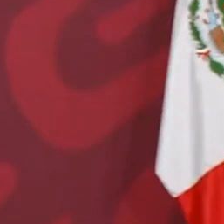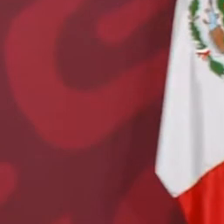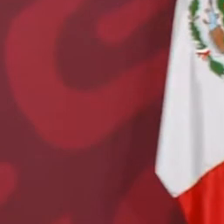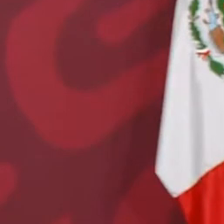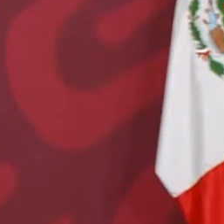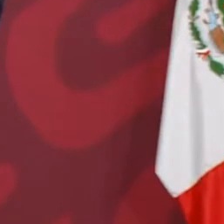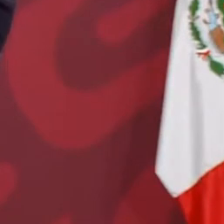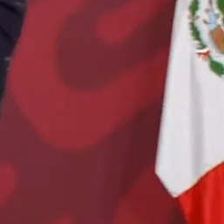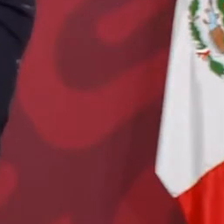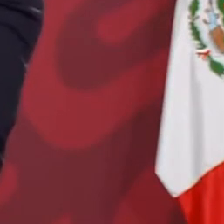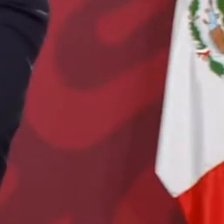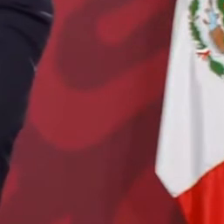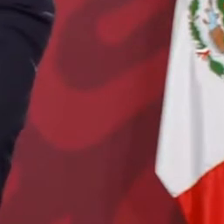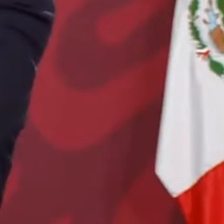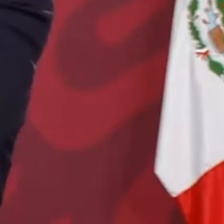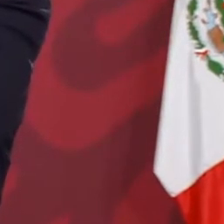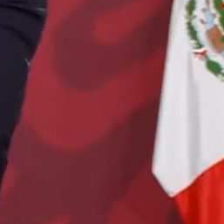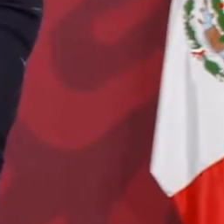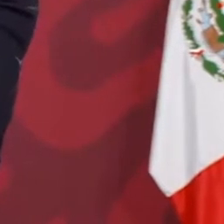toda la historia de México,